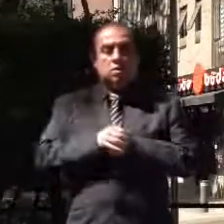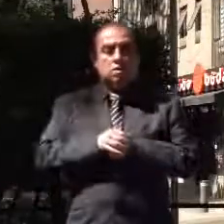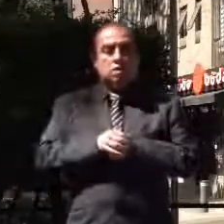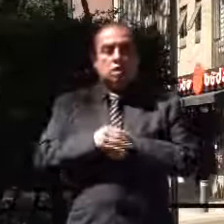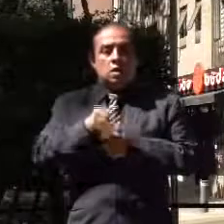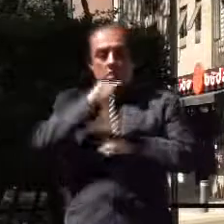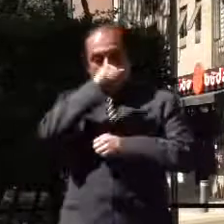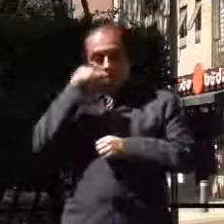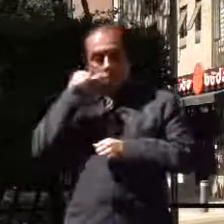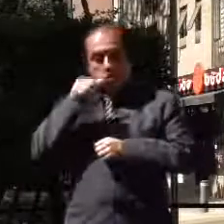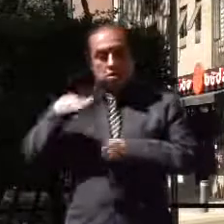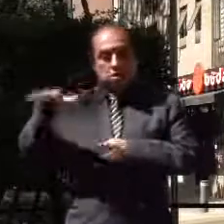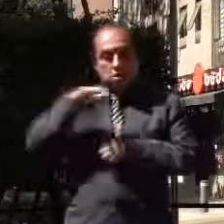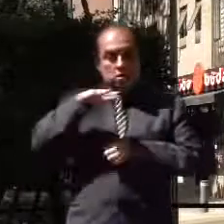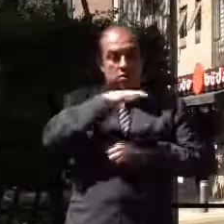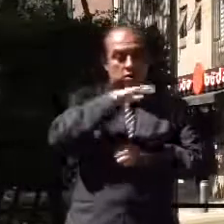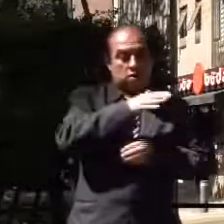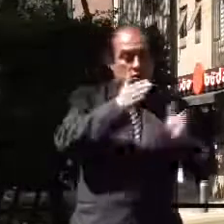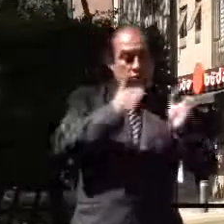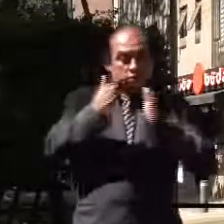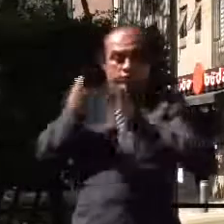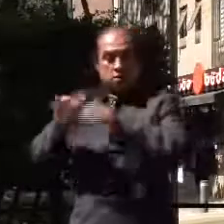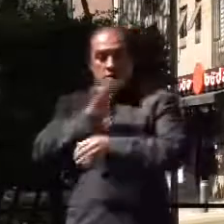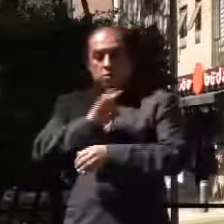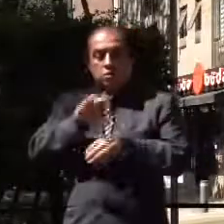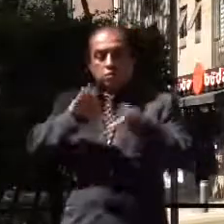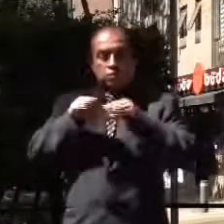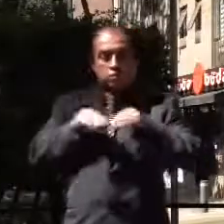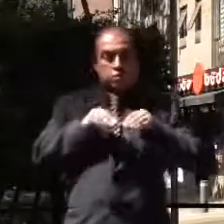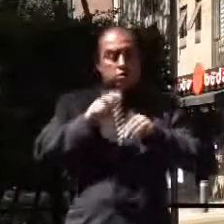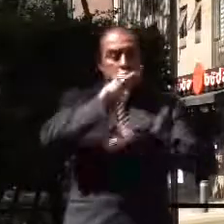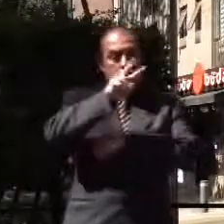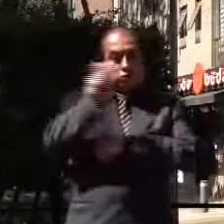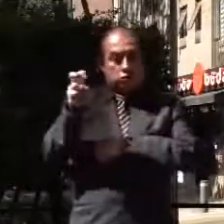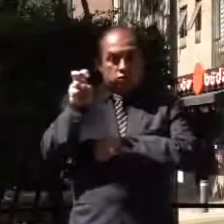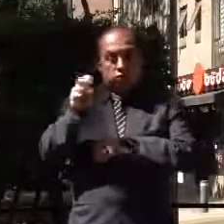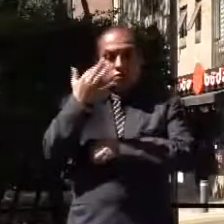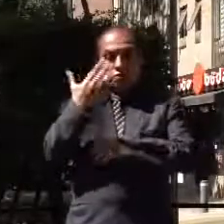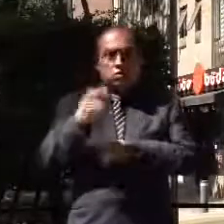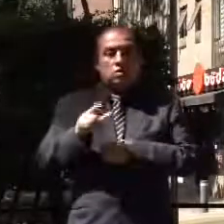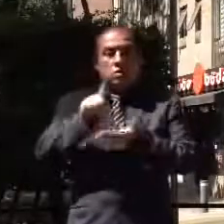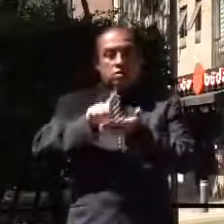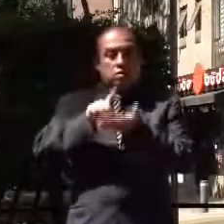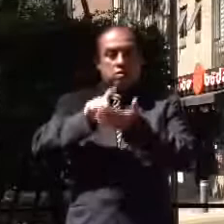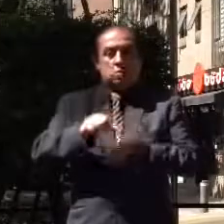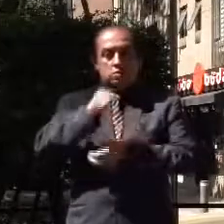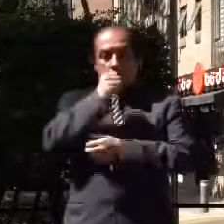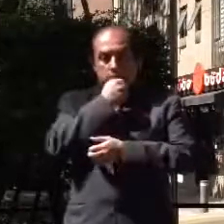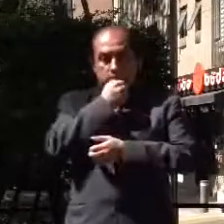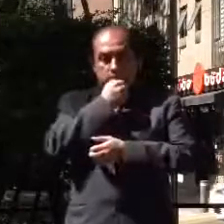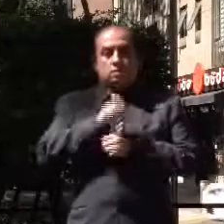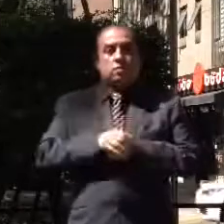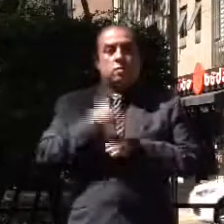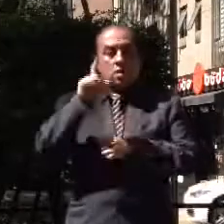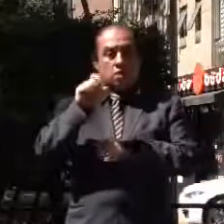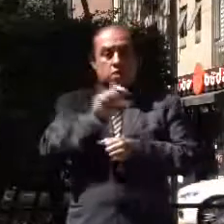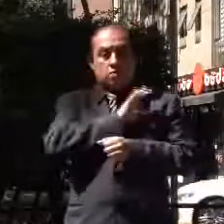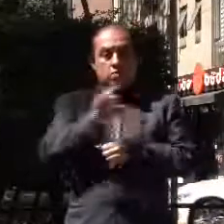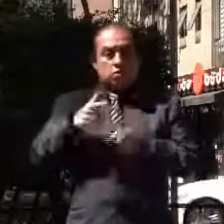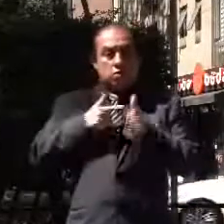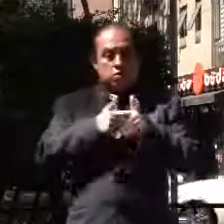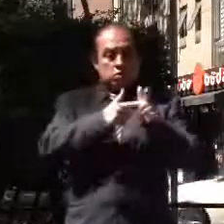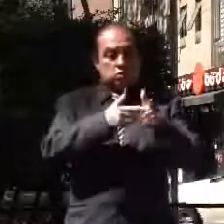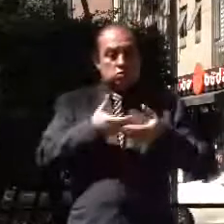la parte sectorizada podremos recuperar 250 litros por segundo. Agua que podrá continuar